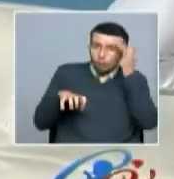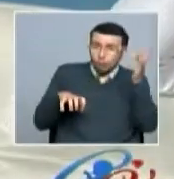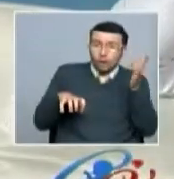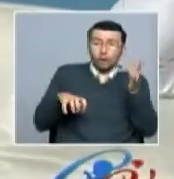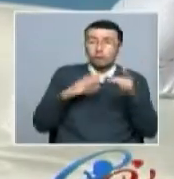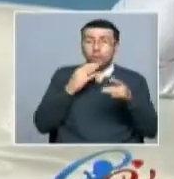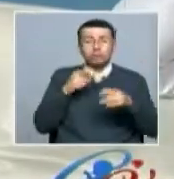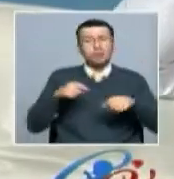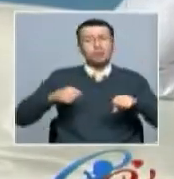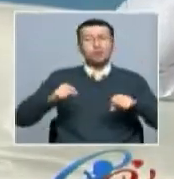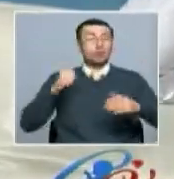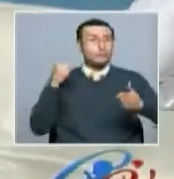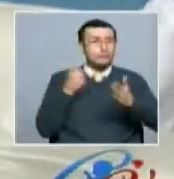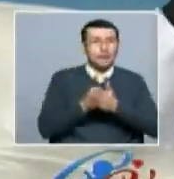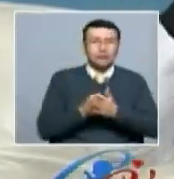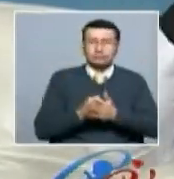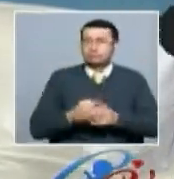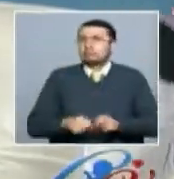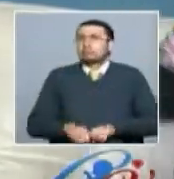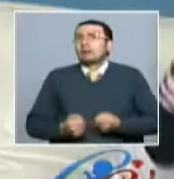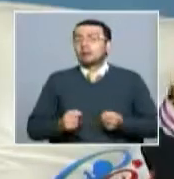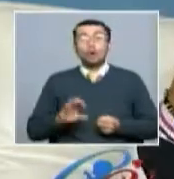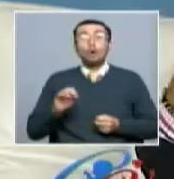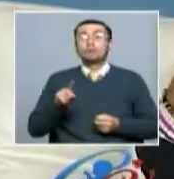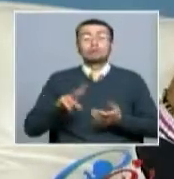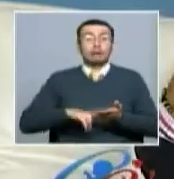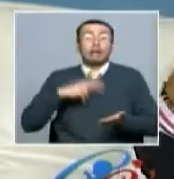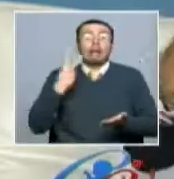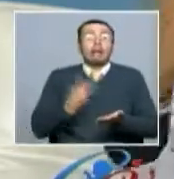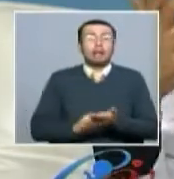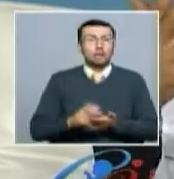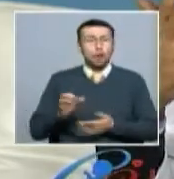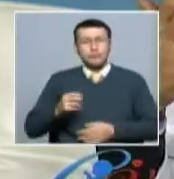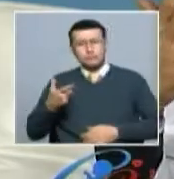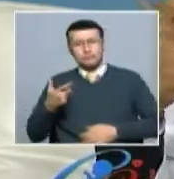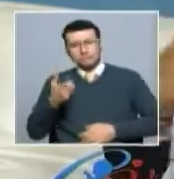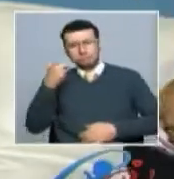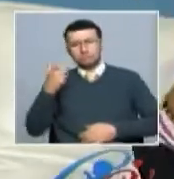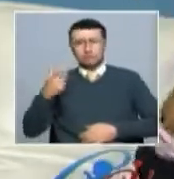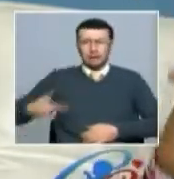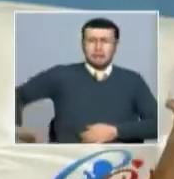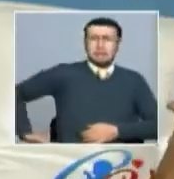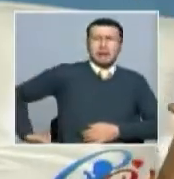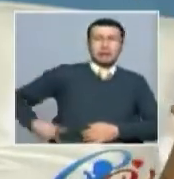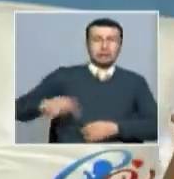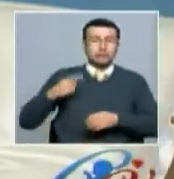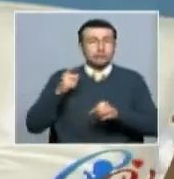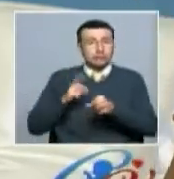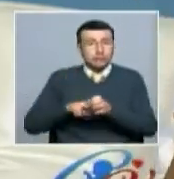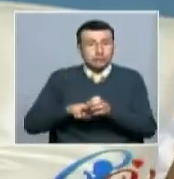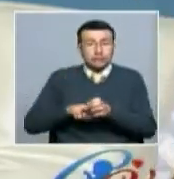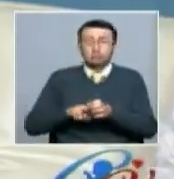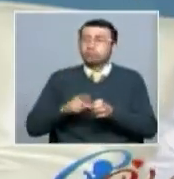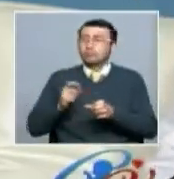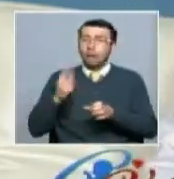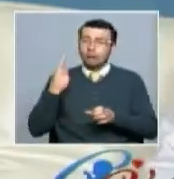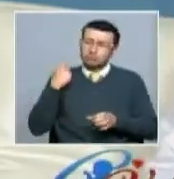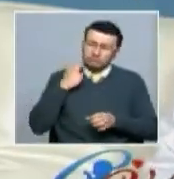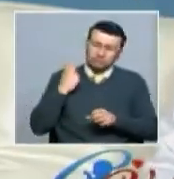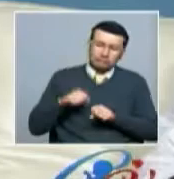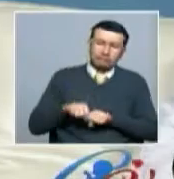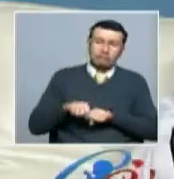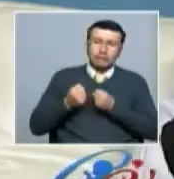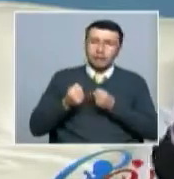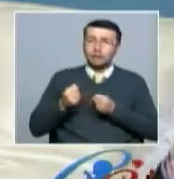golpe en una moto, porque una caída, porque una bala, porque tantas cosas nos dejan ciertas secuelas. Veamos un